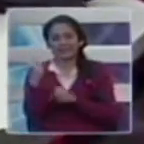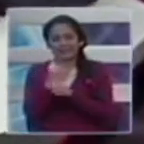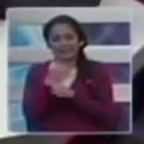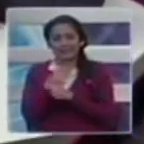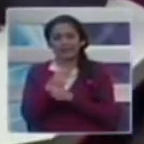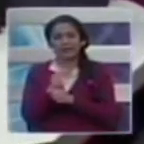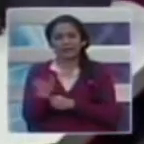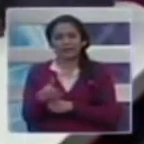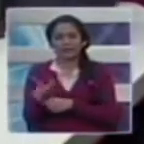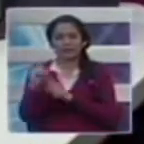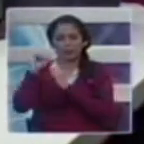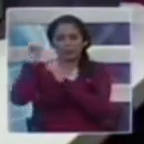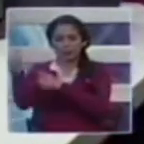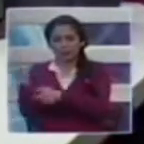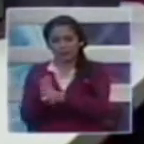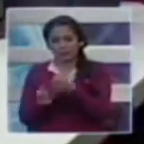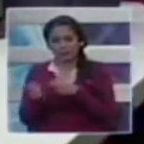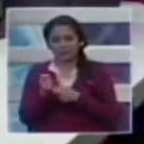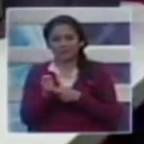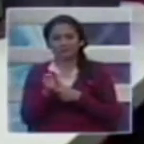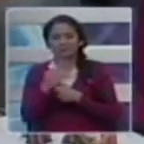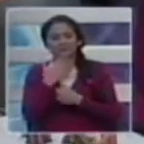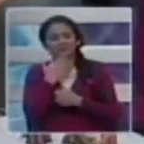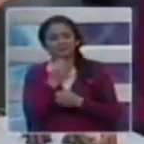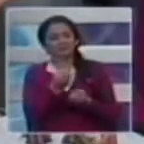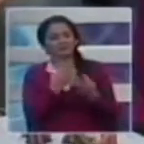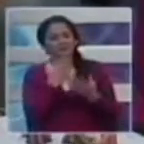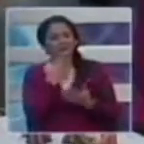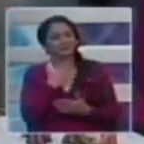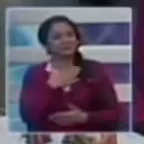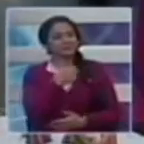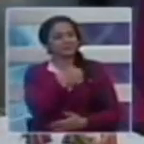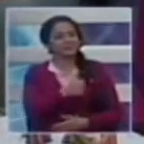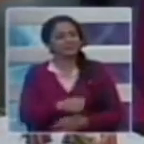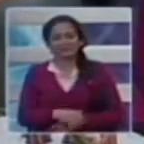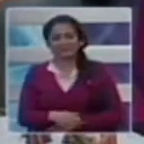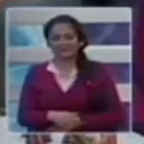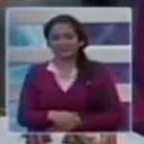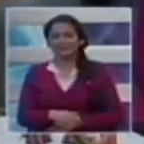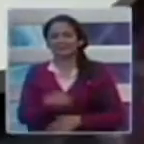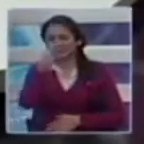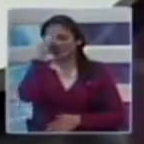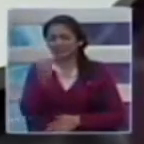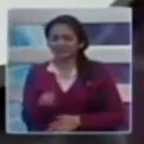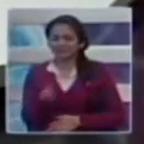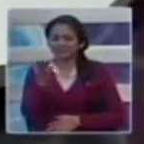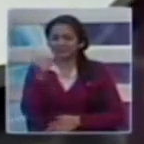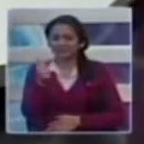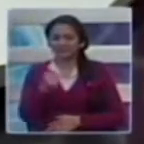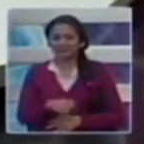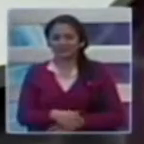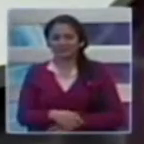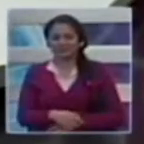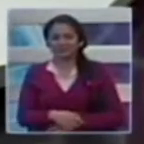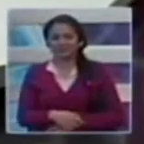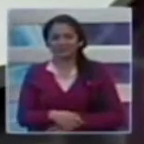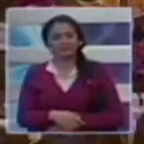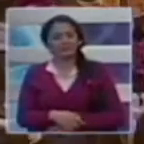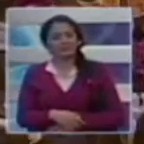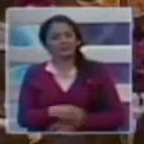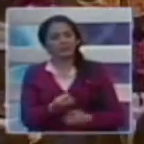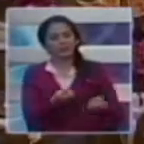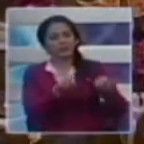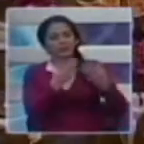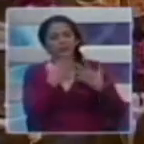la información al respecto. Bienvenido, ¿cómo está Ulises? María Antonieta, muy buenos días, un gusto estar aquí. Gracias a usted por acompañarnos. Ulises, ¿cuál es la